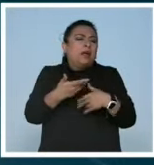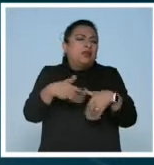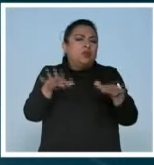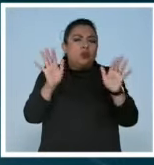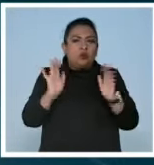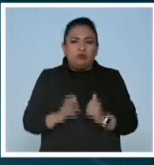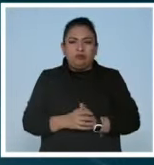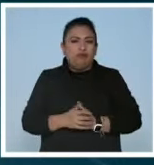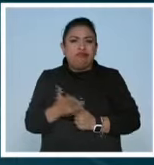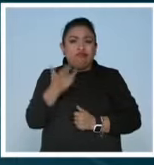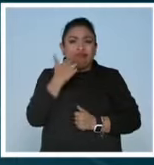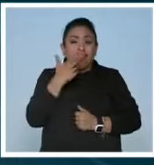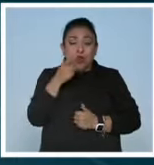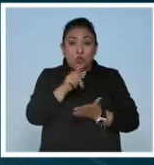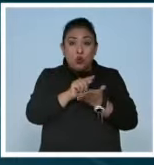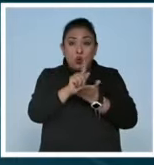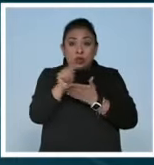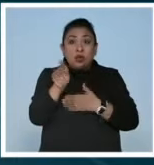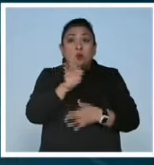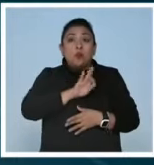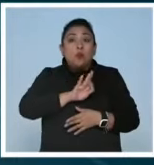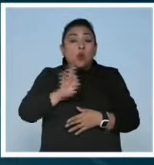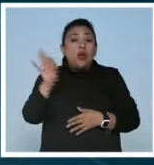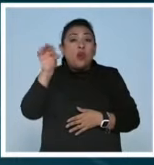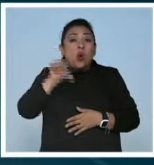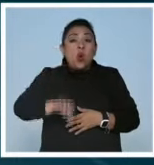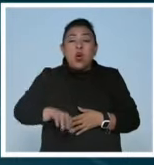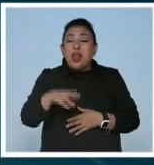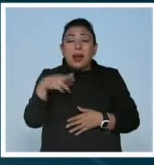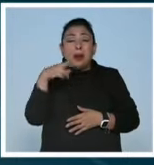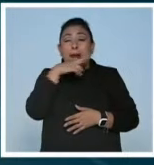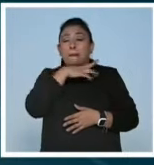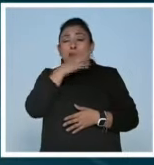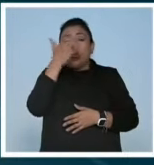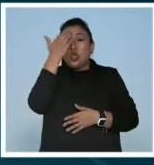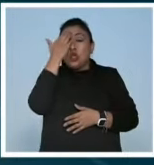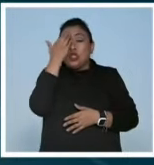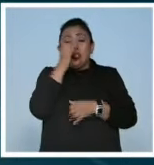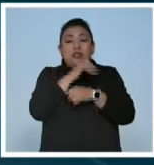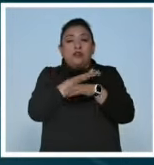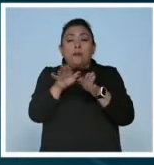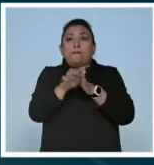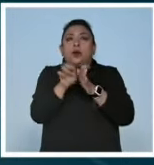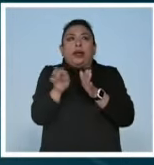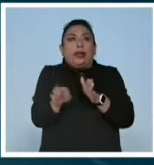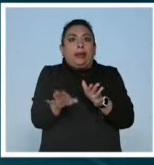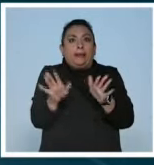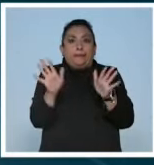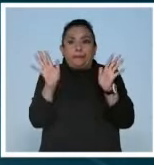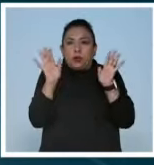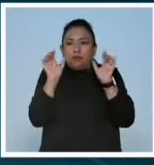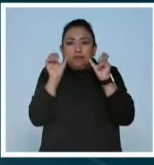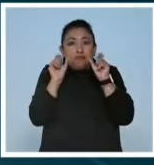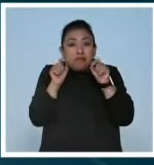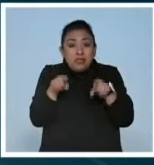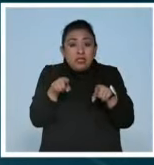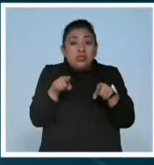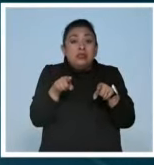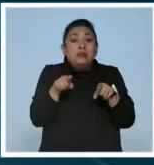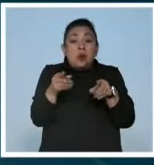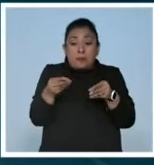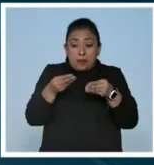obsoletas, porque el Twitter me permite estar al tanto rapidísimamente, por ejemplo, de que al mismo tiempo de que me dieron a